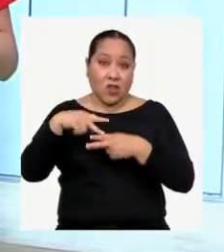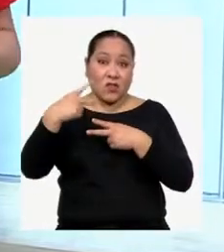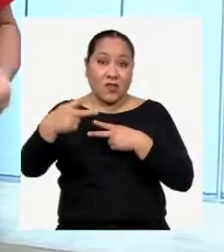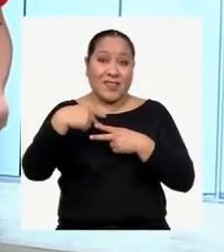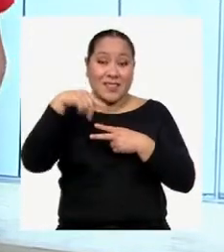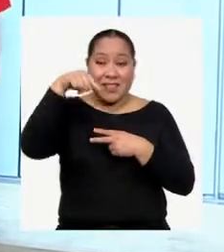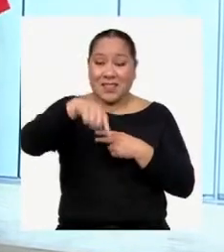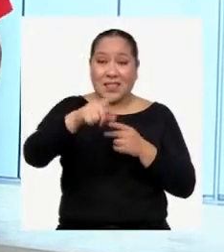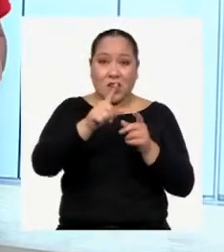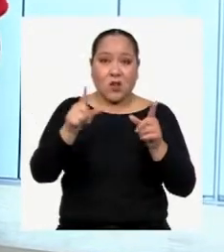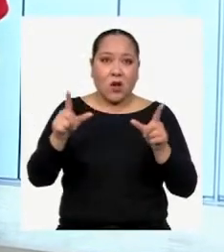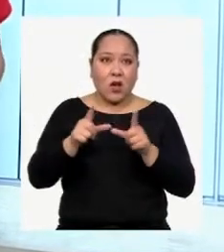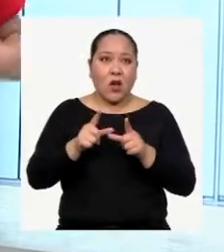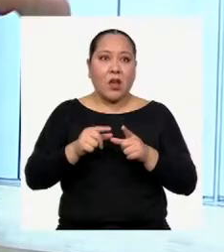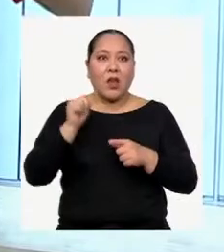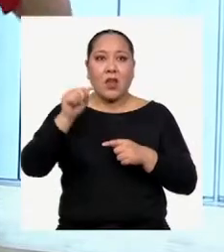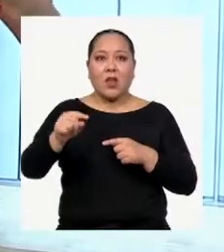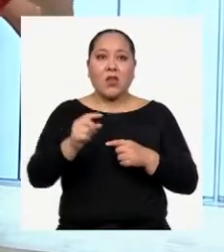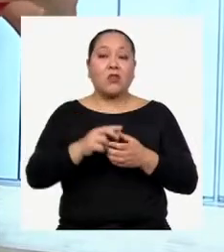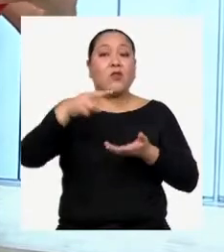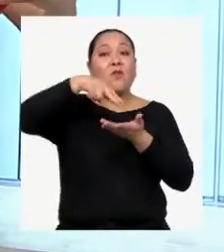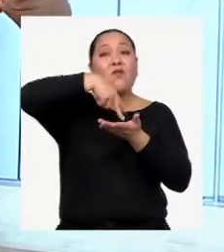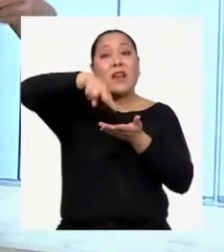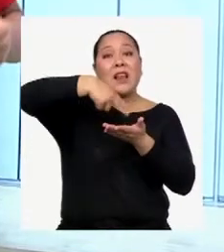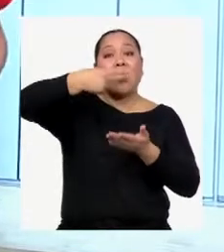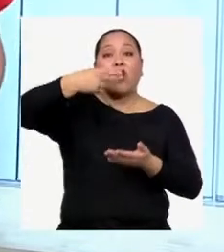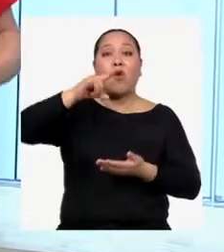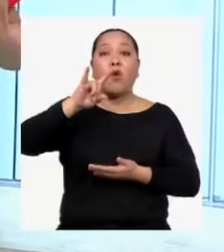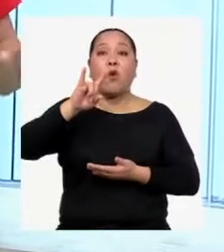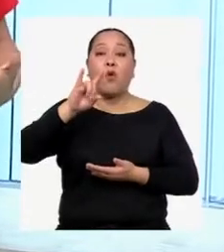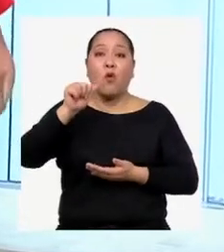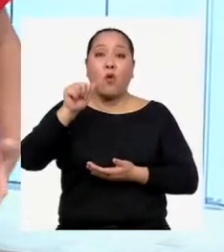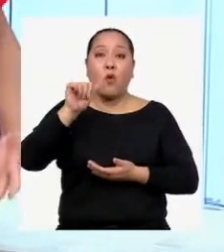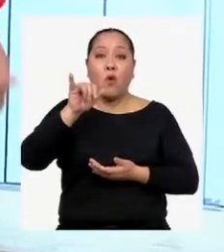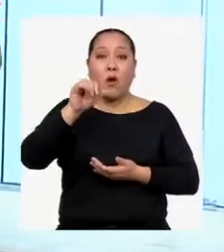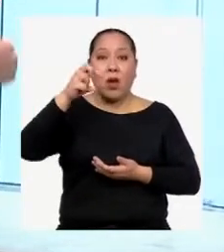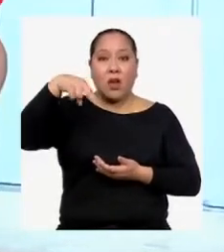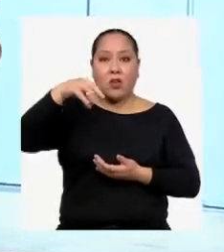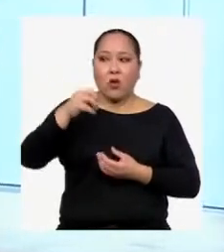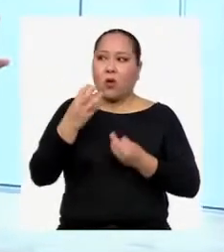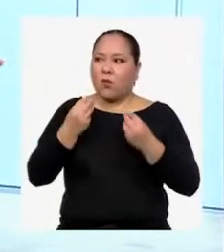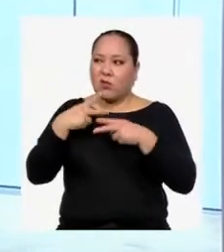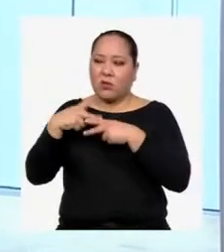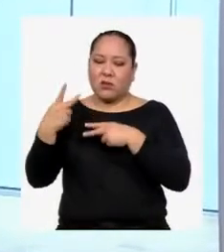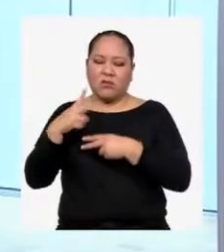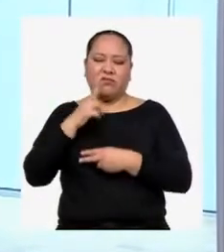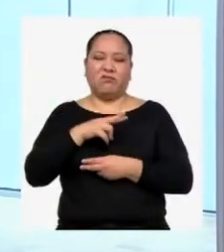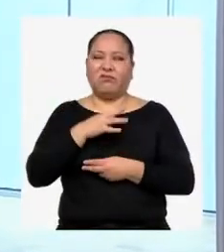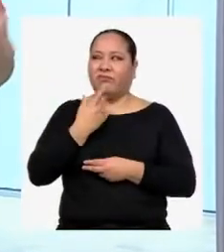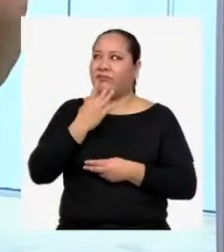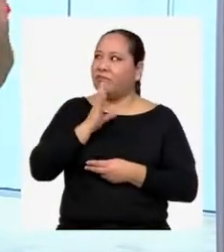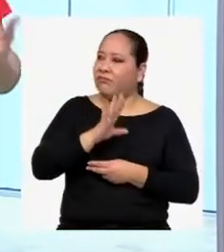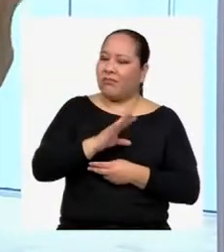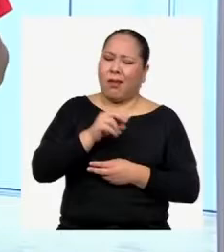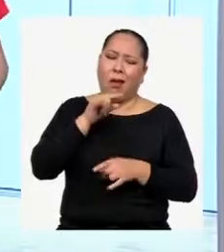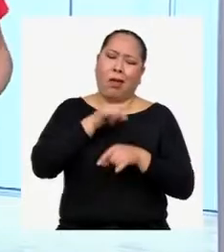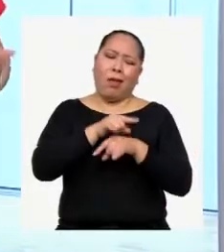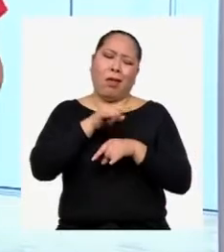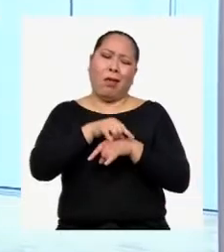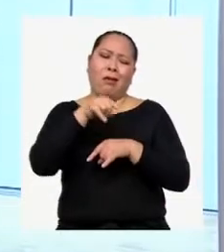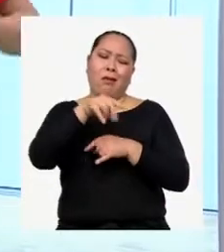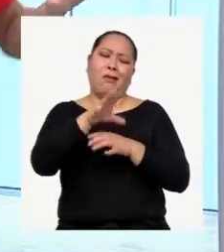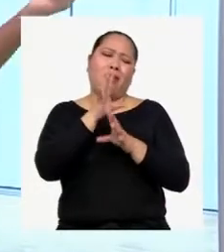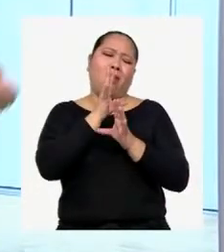del lugar, hicieron una actividad donde bailaron huayno y varios vecinos menospreciaron el baile o se burlaron de esa